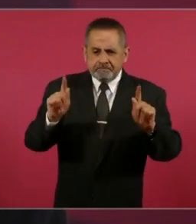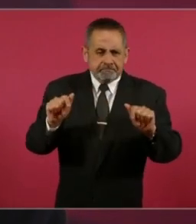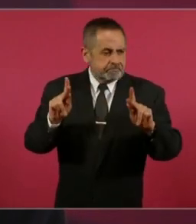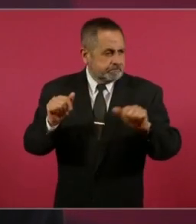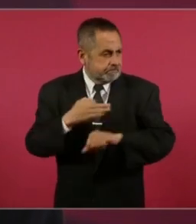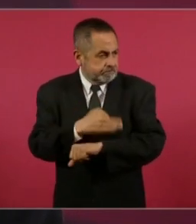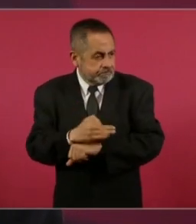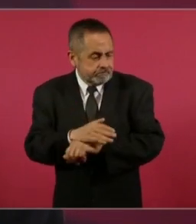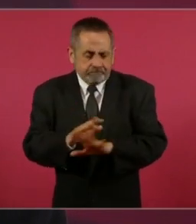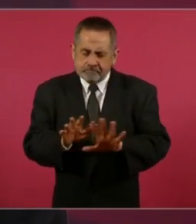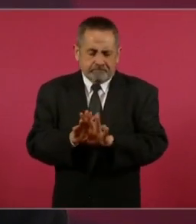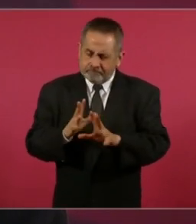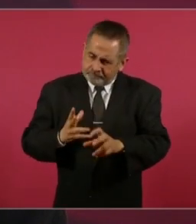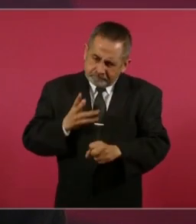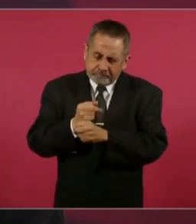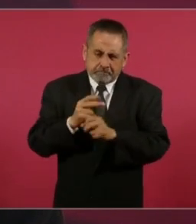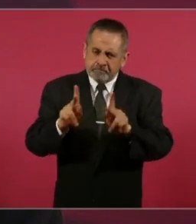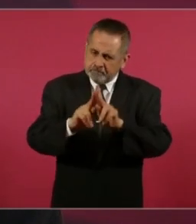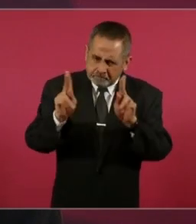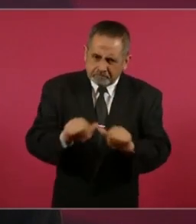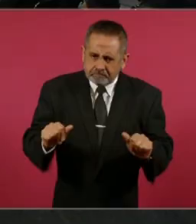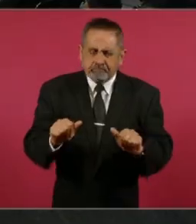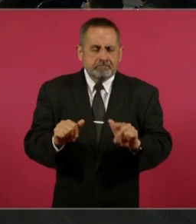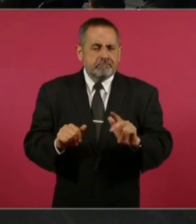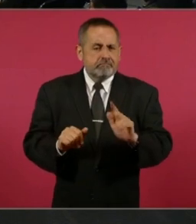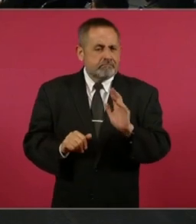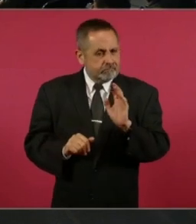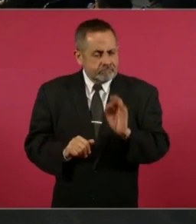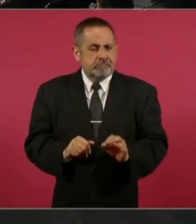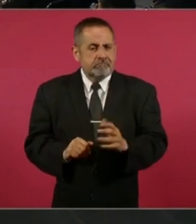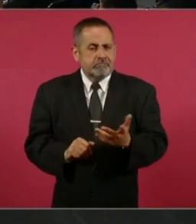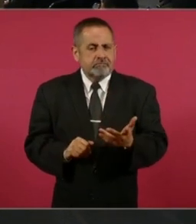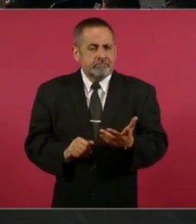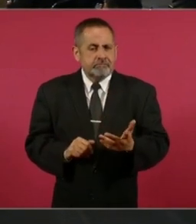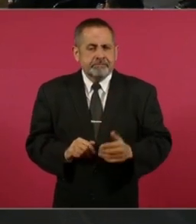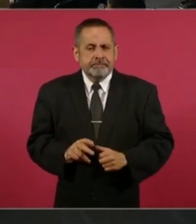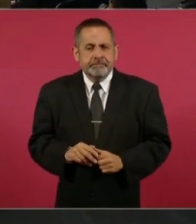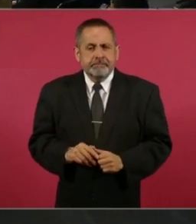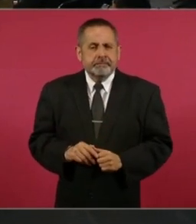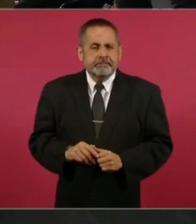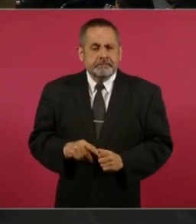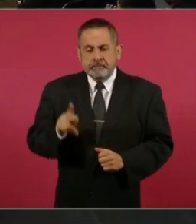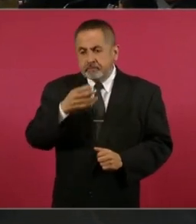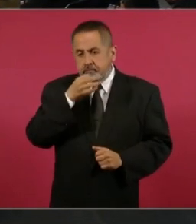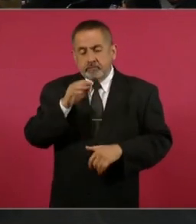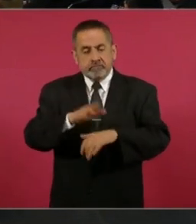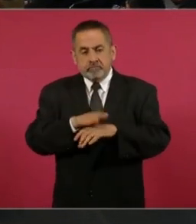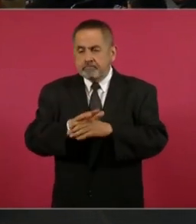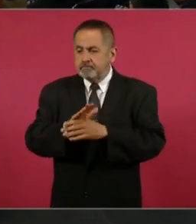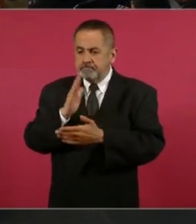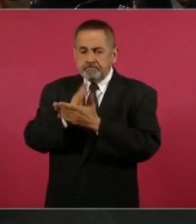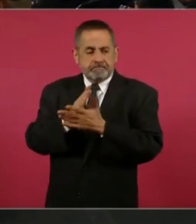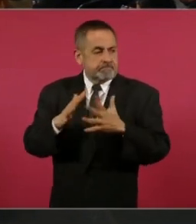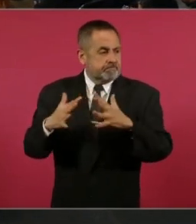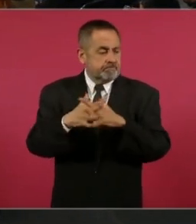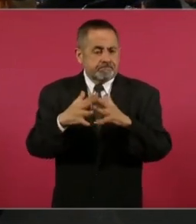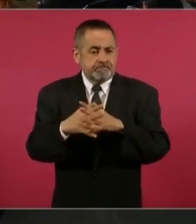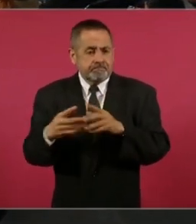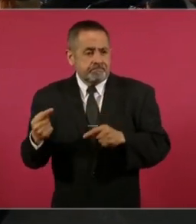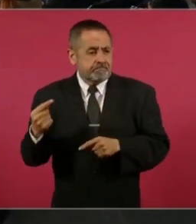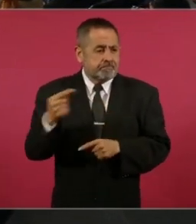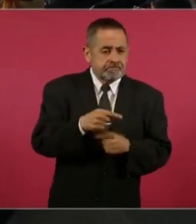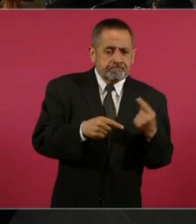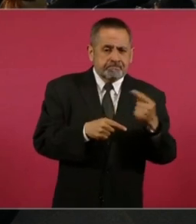tregua pero que se declare un cese al